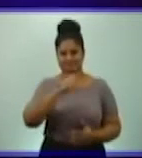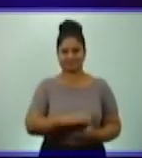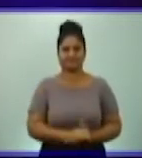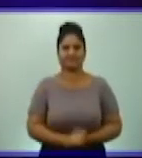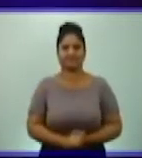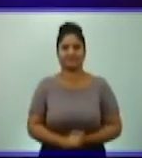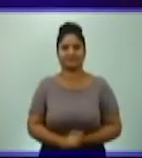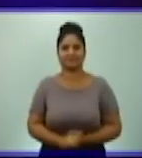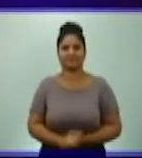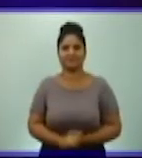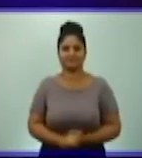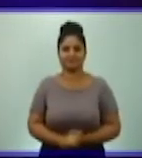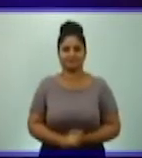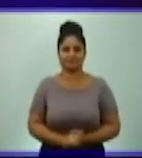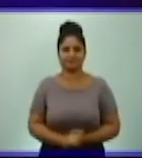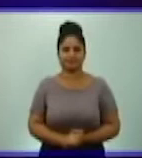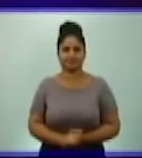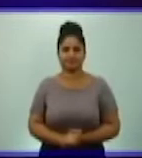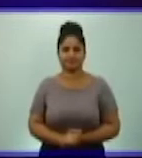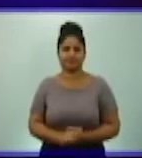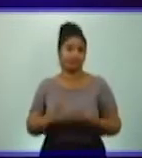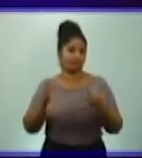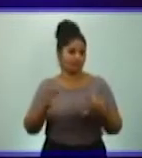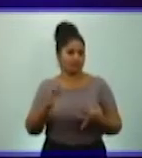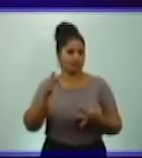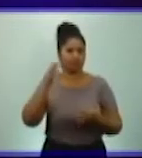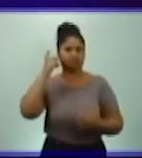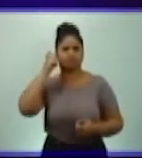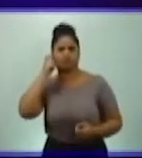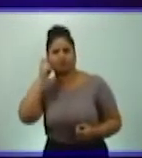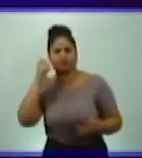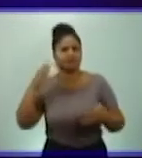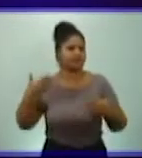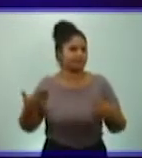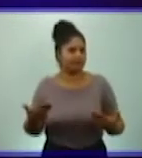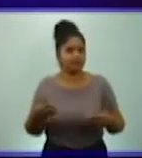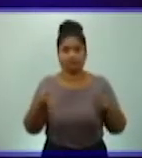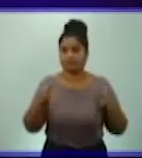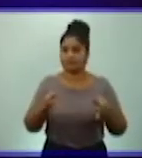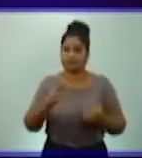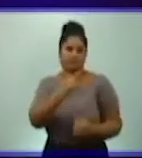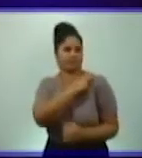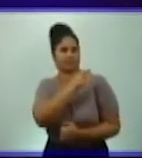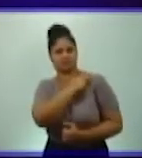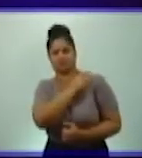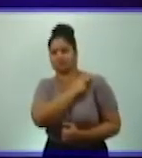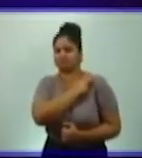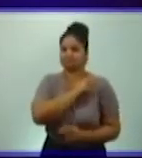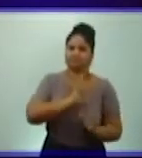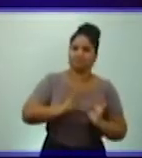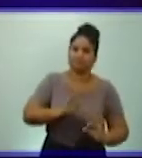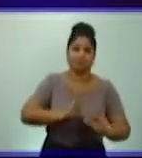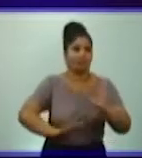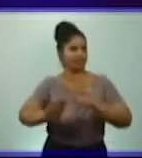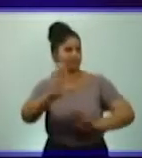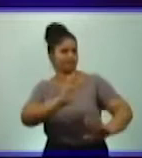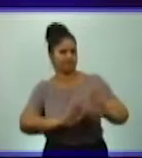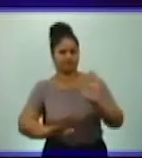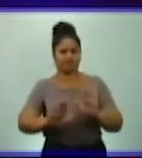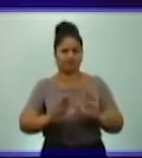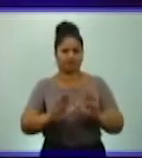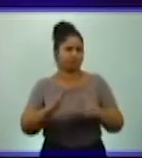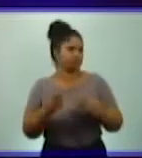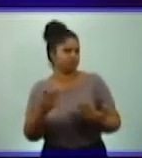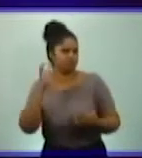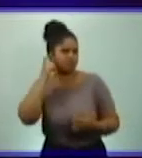Sor Juana fue una mujer de poderosa razón y muchos intentaron quitársela.